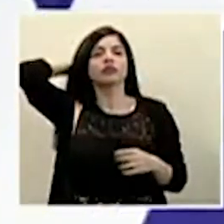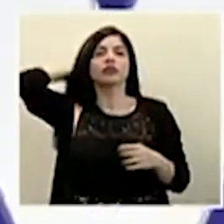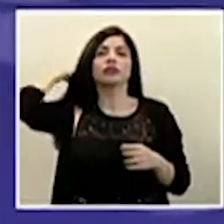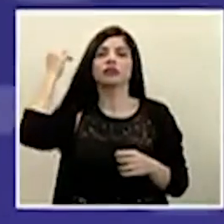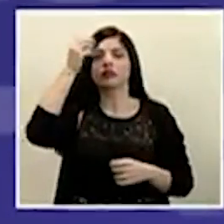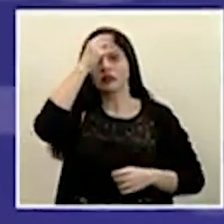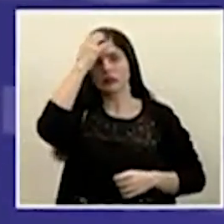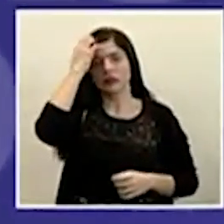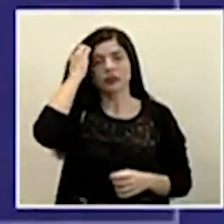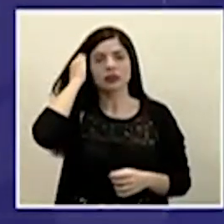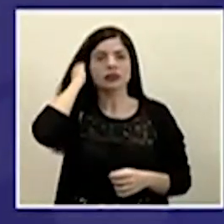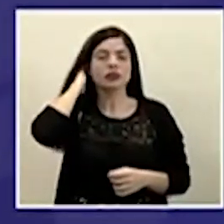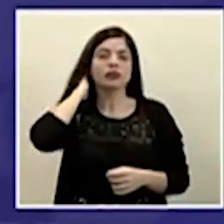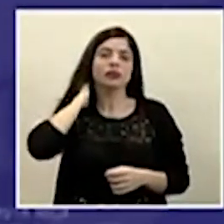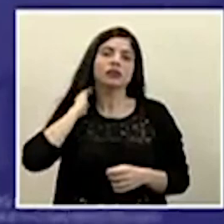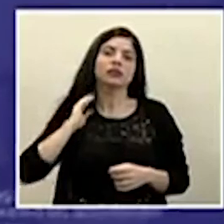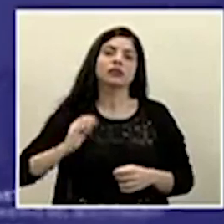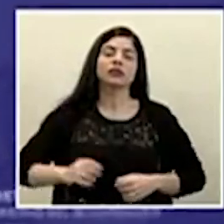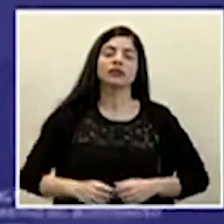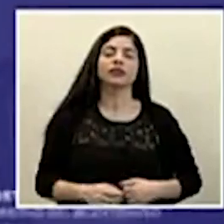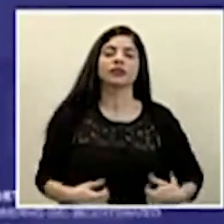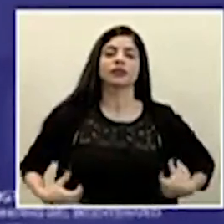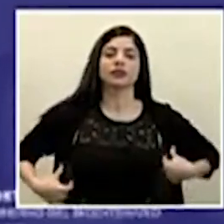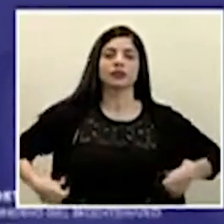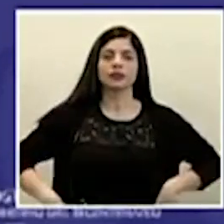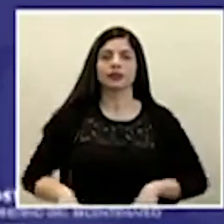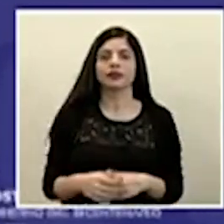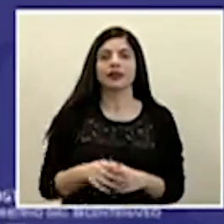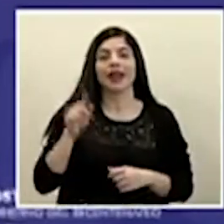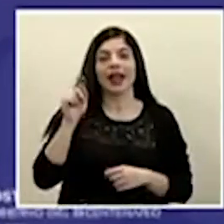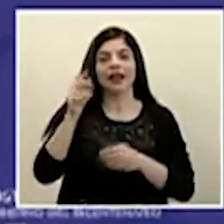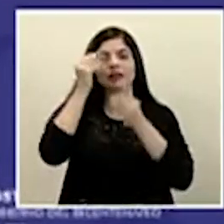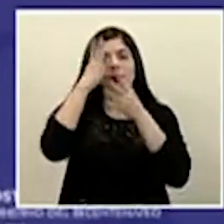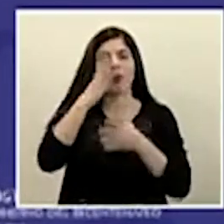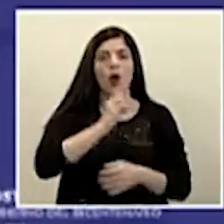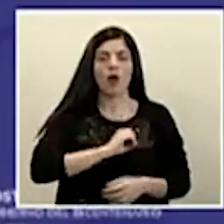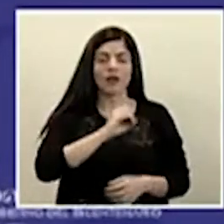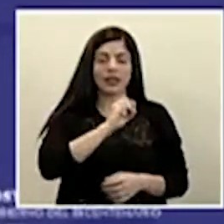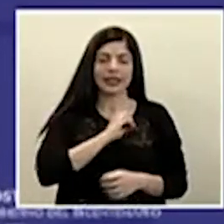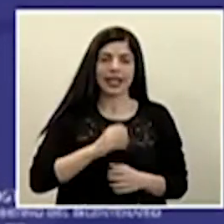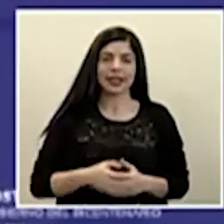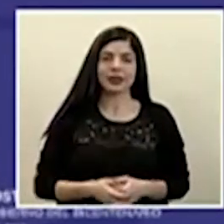que es la información debidamente oficializada.